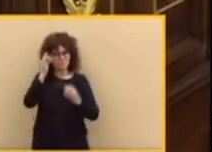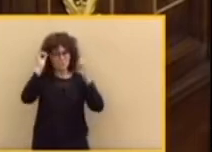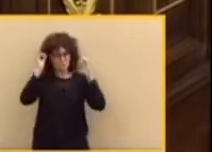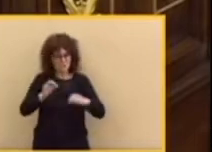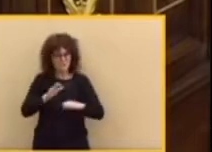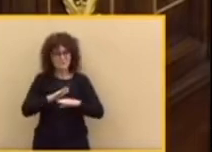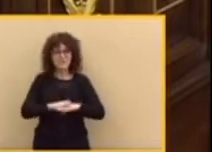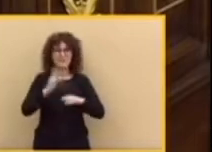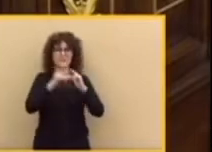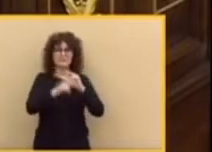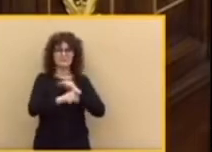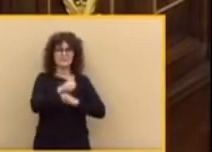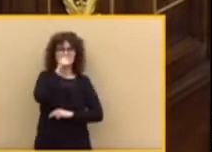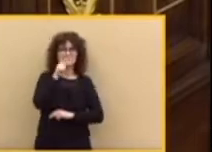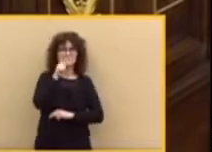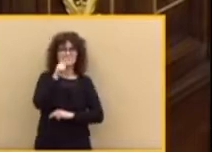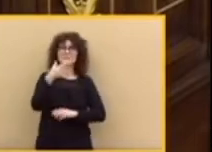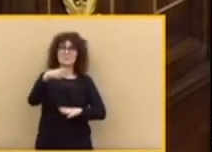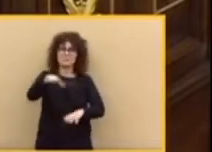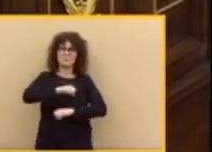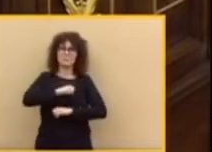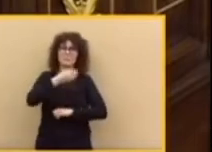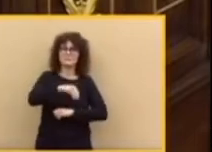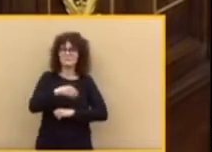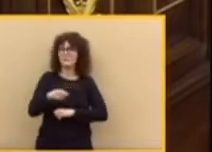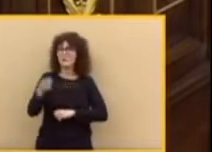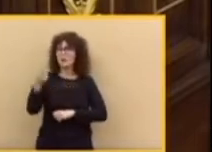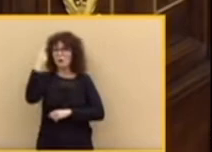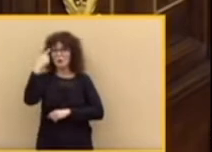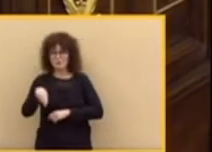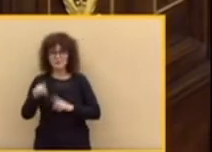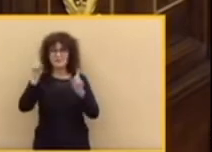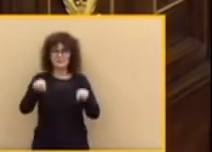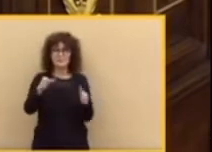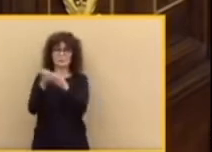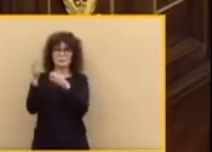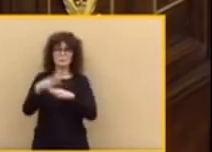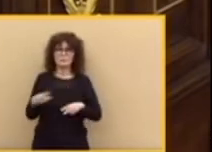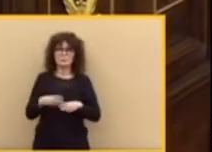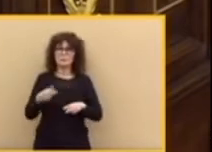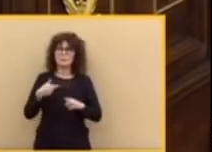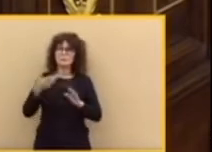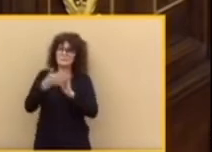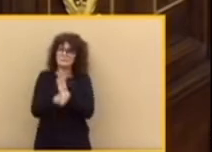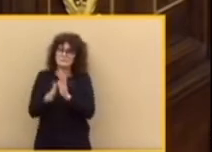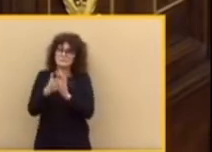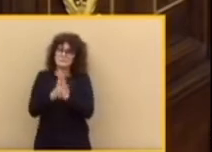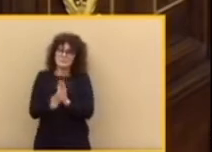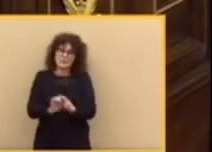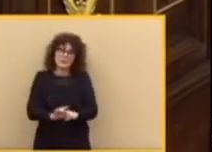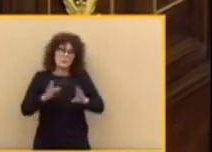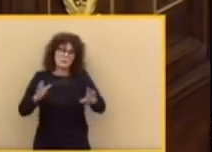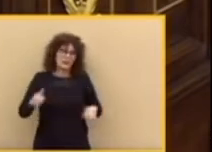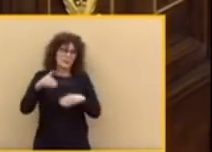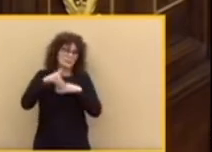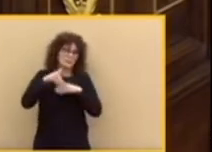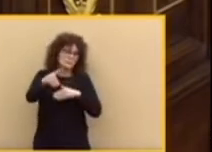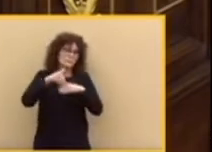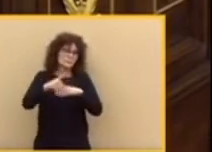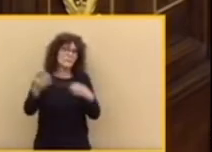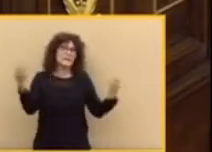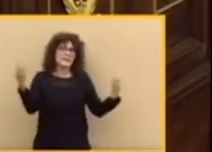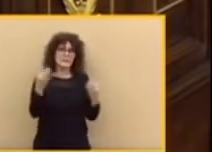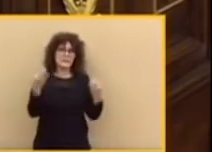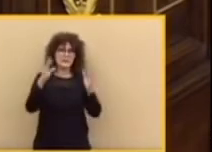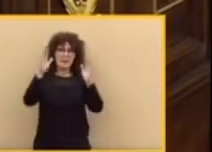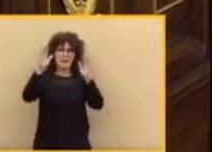cómo lo saben otros partidos albert y con lealtad y transparencia de lo que pasaría pero su patriotismo terminó cuando se